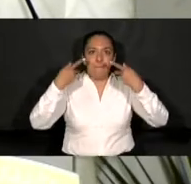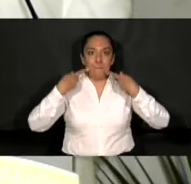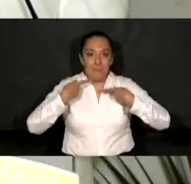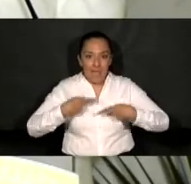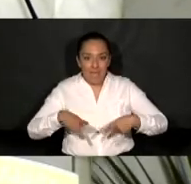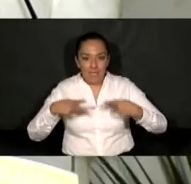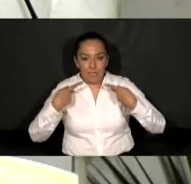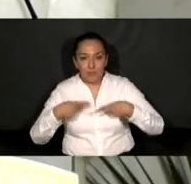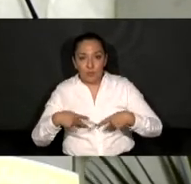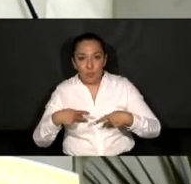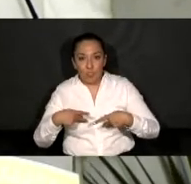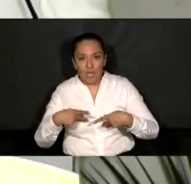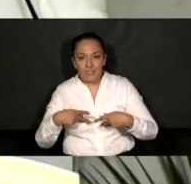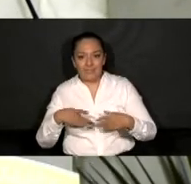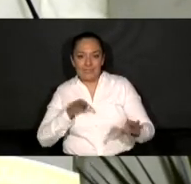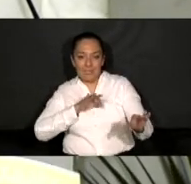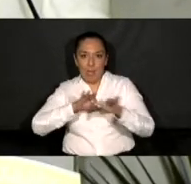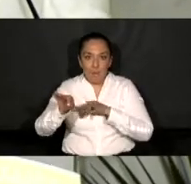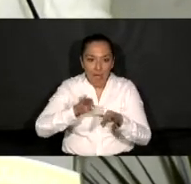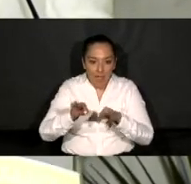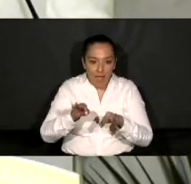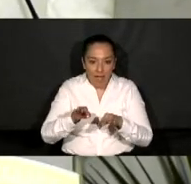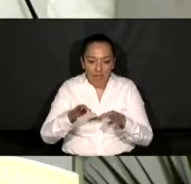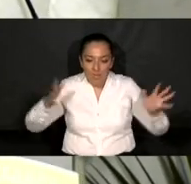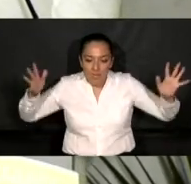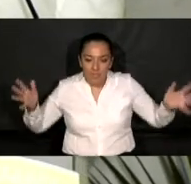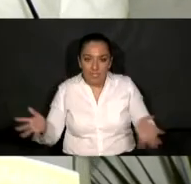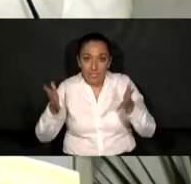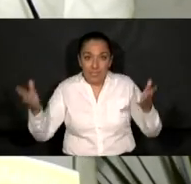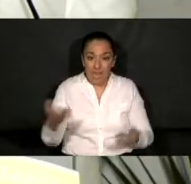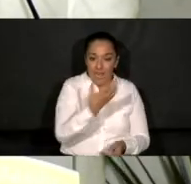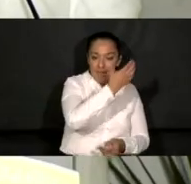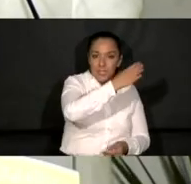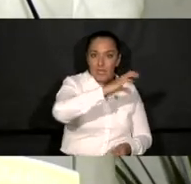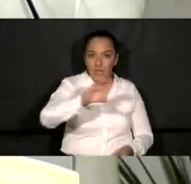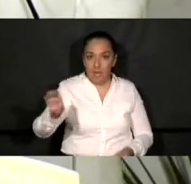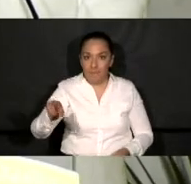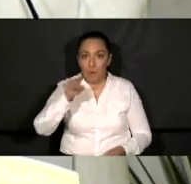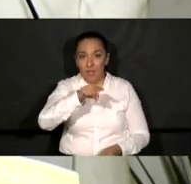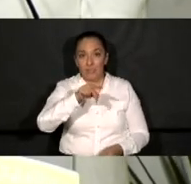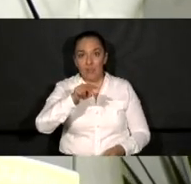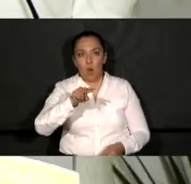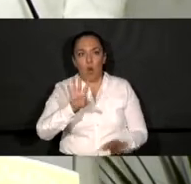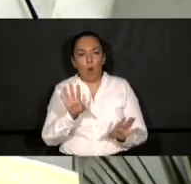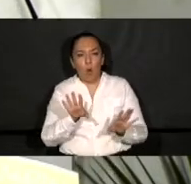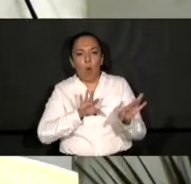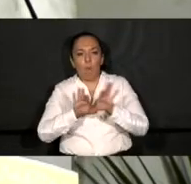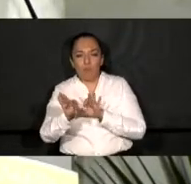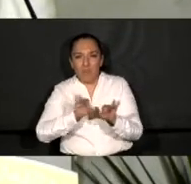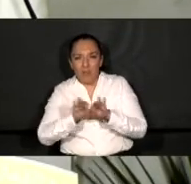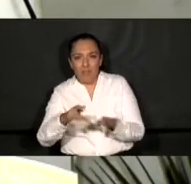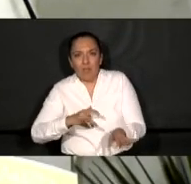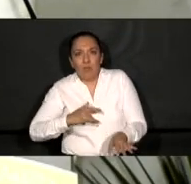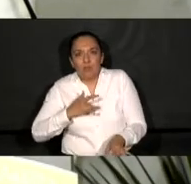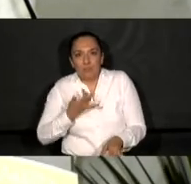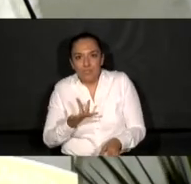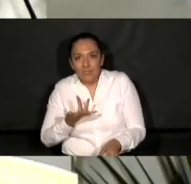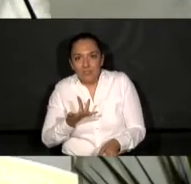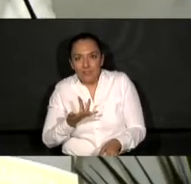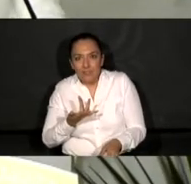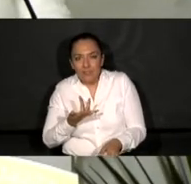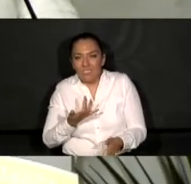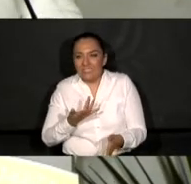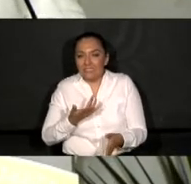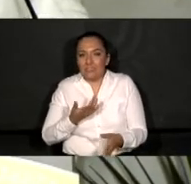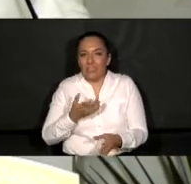una vocación histórica al sector agropecuario. Hoy esa vocación, tú lo dijiste hace rato, se ve tremendamente amenazada